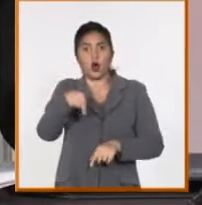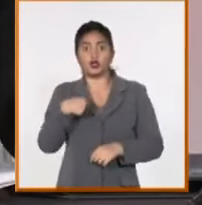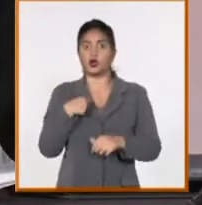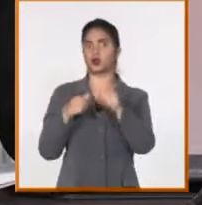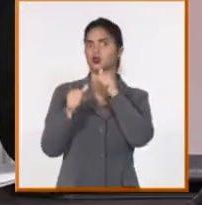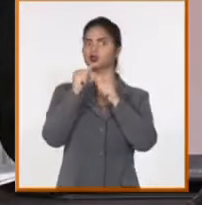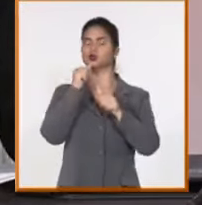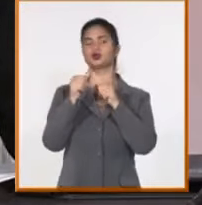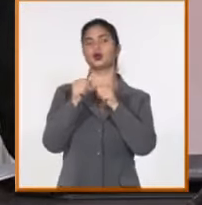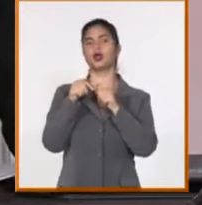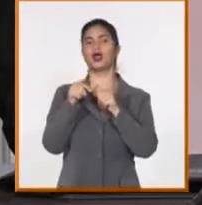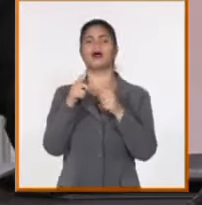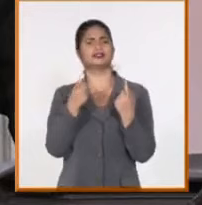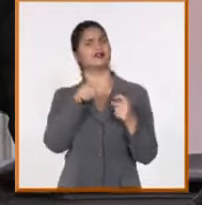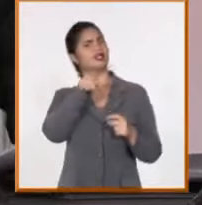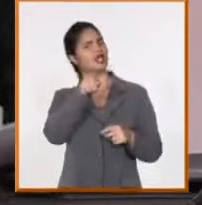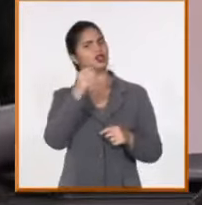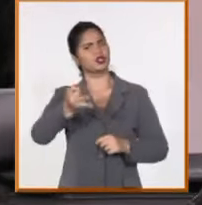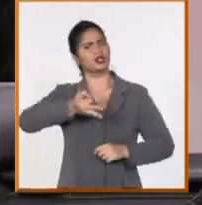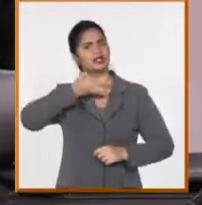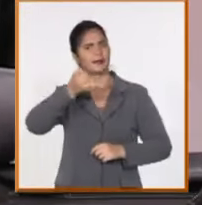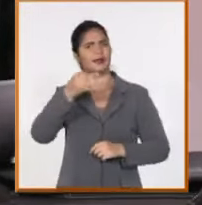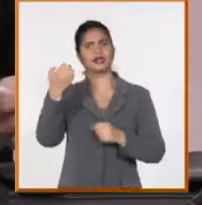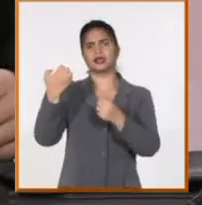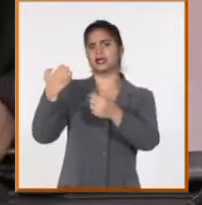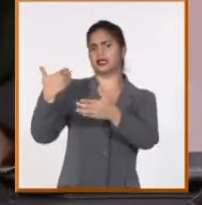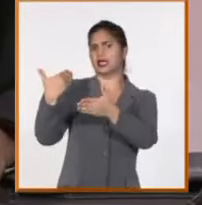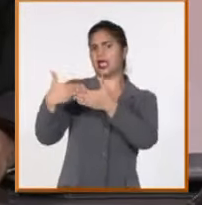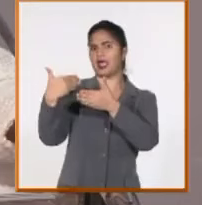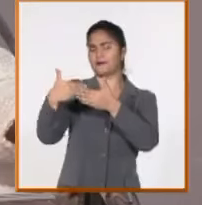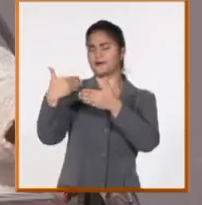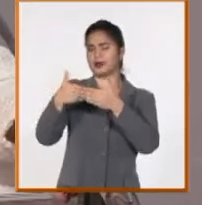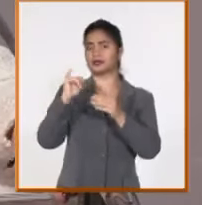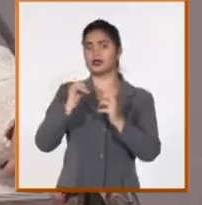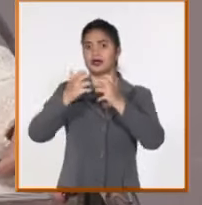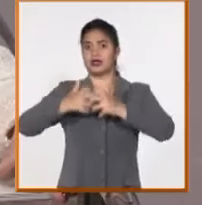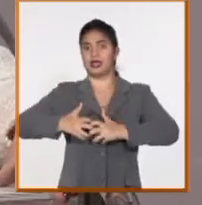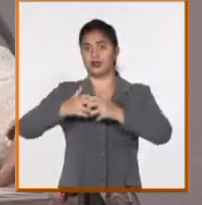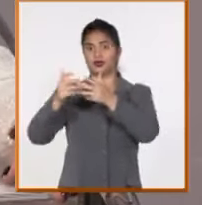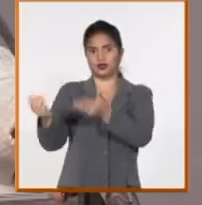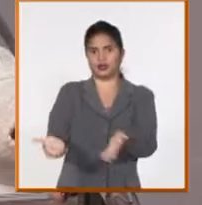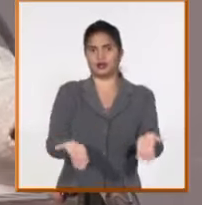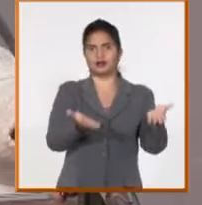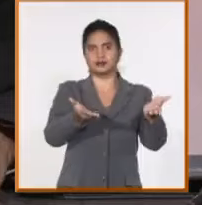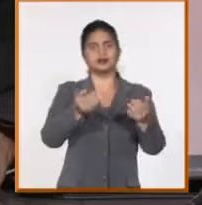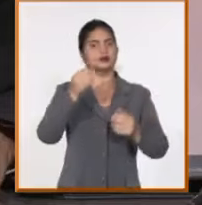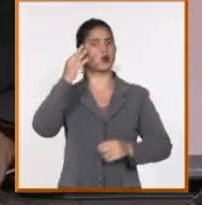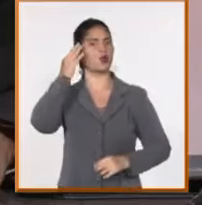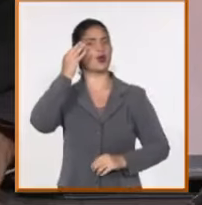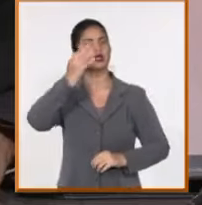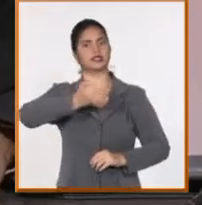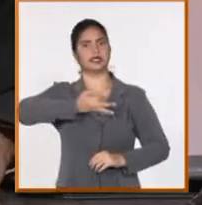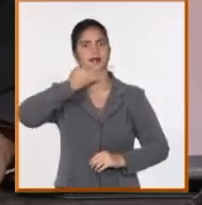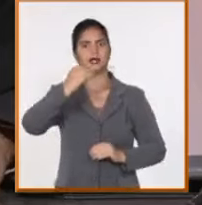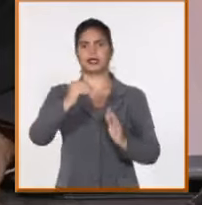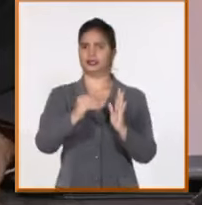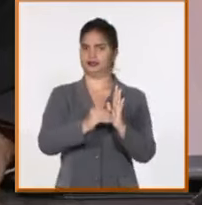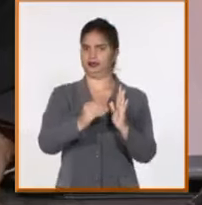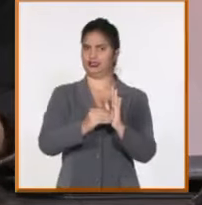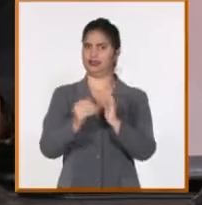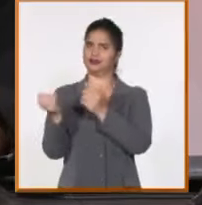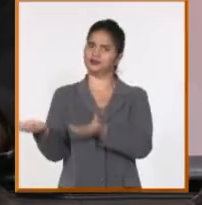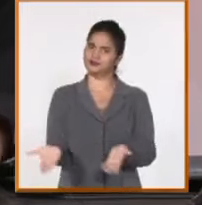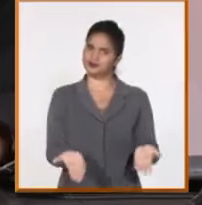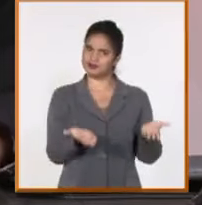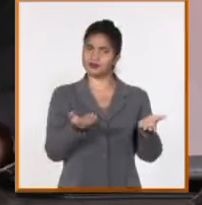más A qué cosa es industrias Nexus su eh presidenta la compañera marilim ma queira está esta tarde con nosotros la nos